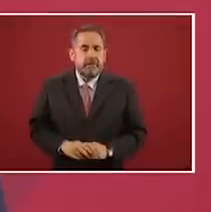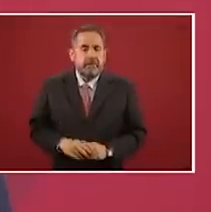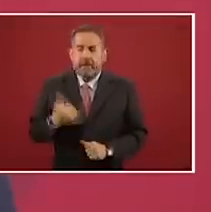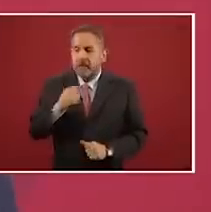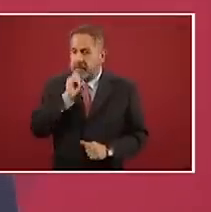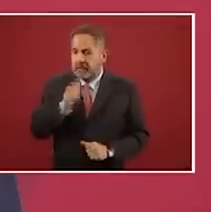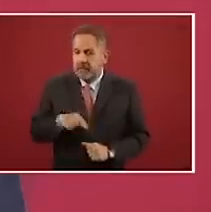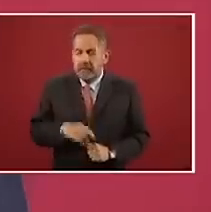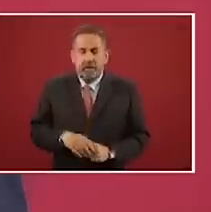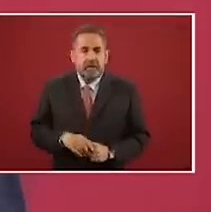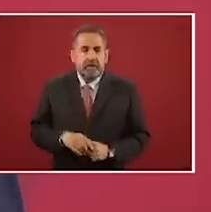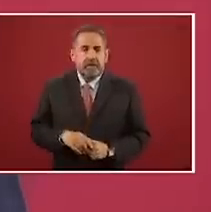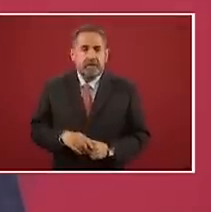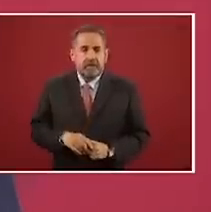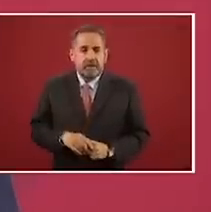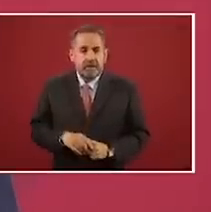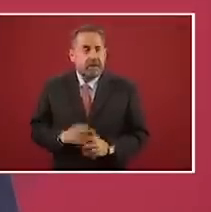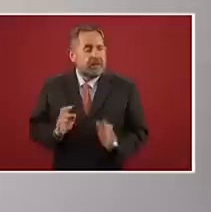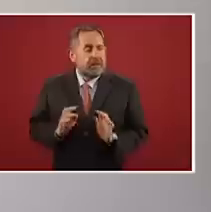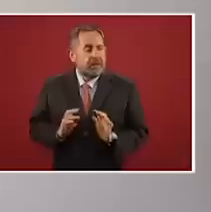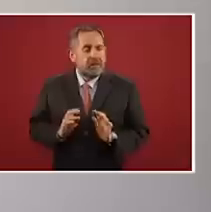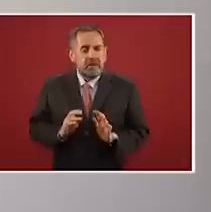Y de todo lo que ha